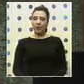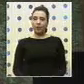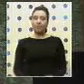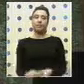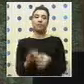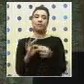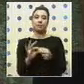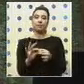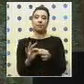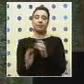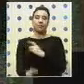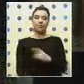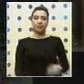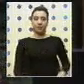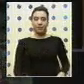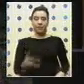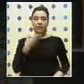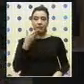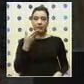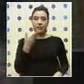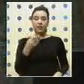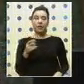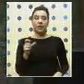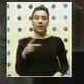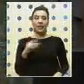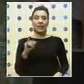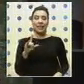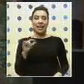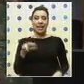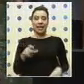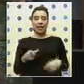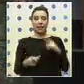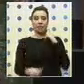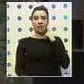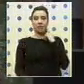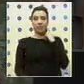Gracias, señor diputado. Ofrezco la palabra al diputado Marcelo Chilin. Puedo esperar.